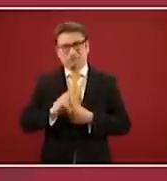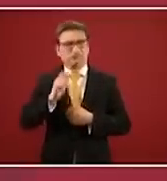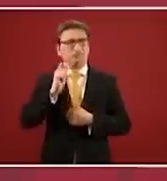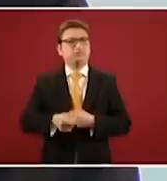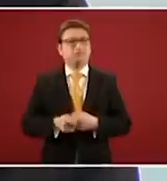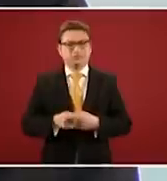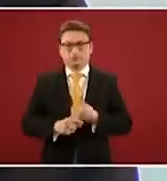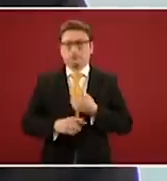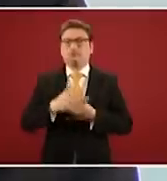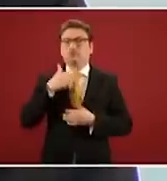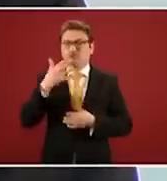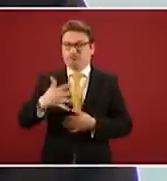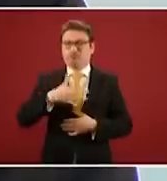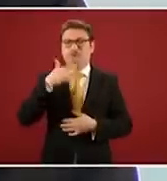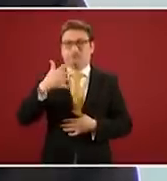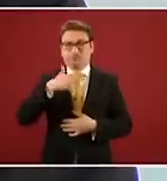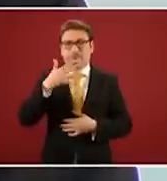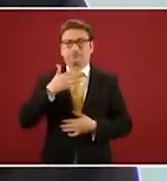la corrupción.